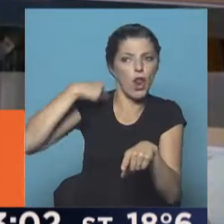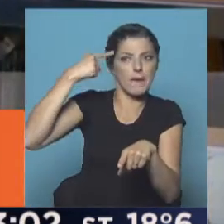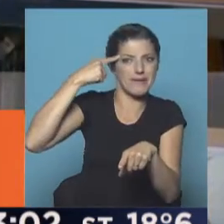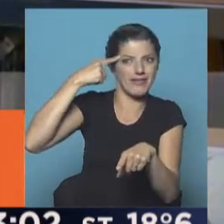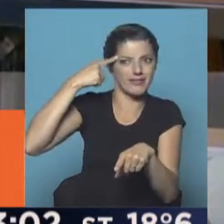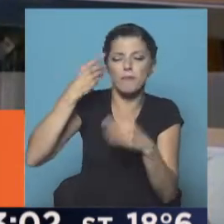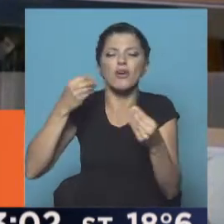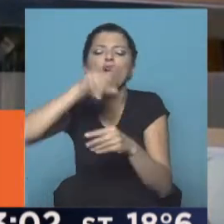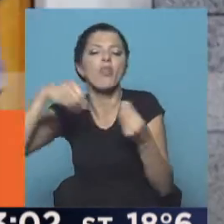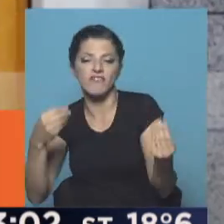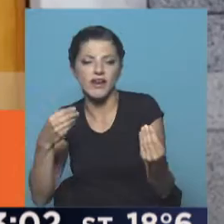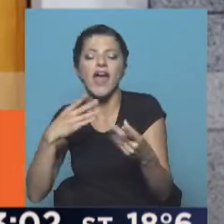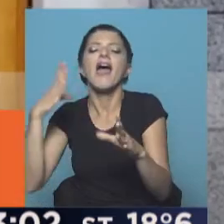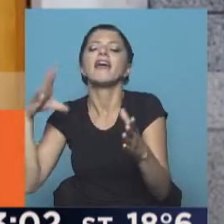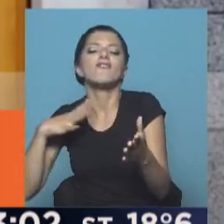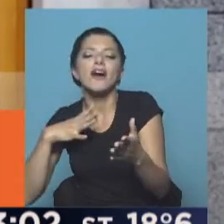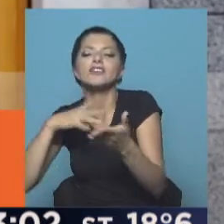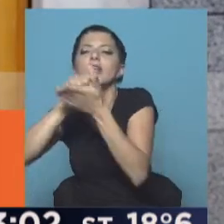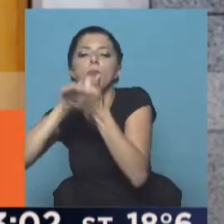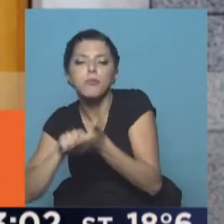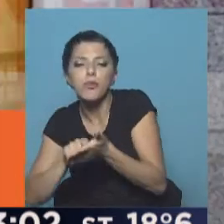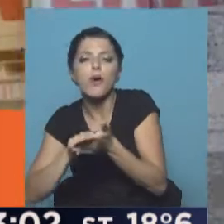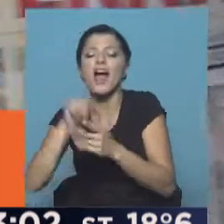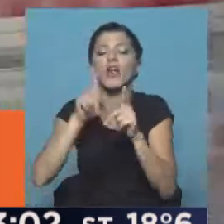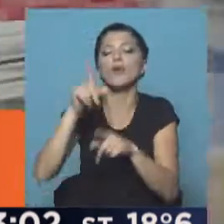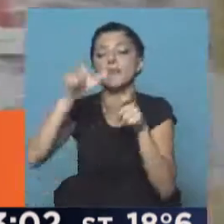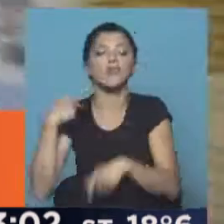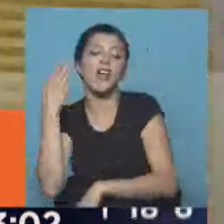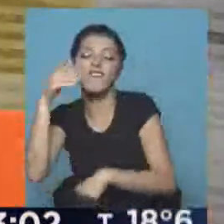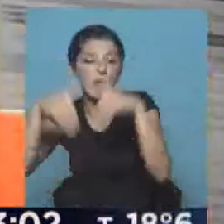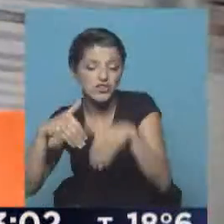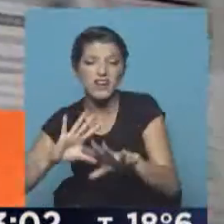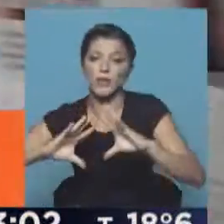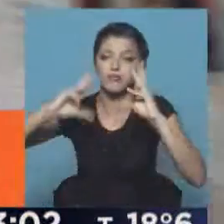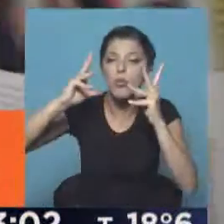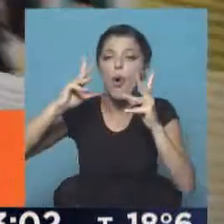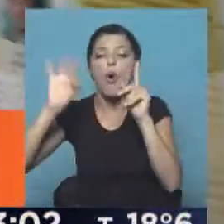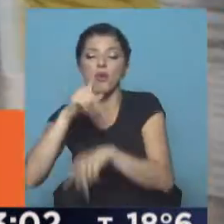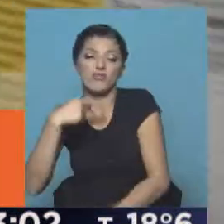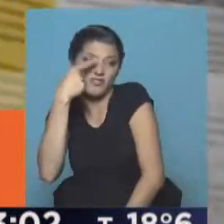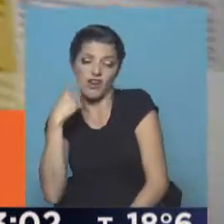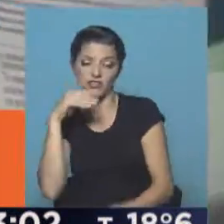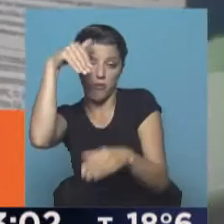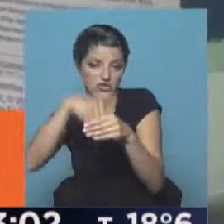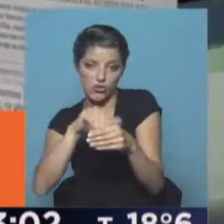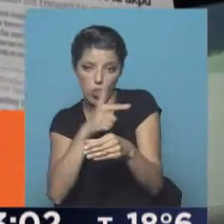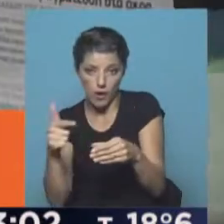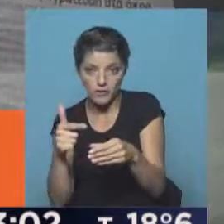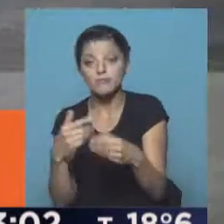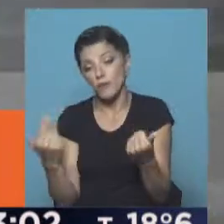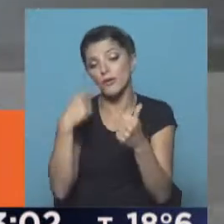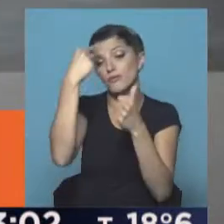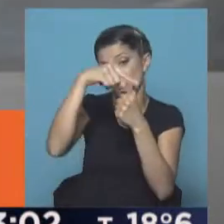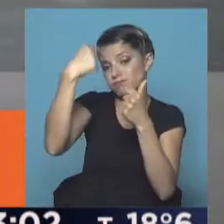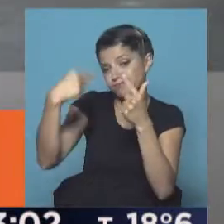esferas públicas imprevisibles, a votantes disconformes y a la vez manipulados, a la apatía ciudadana. Algo de todos esos